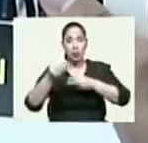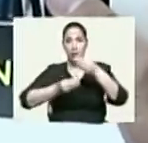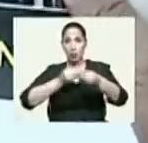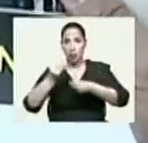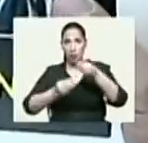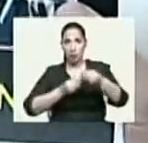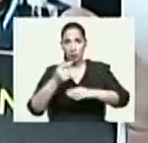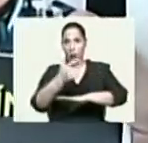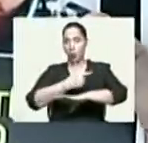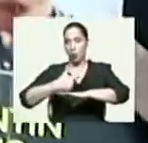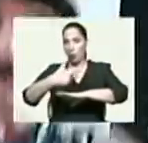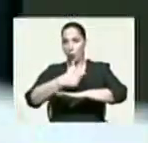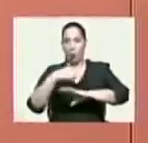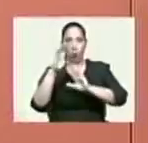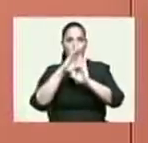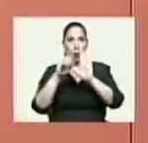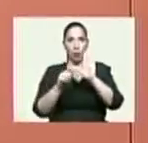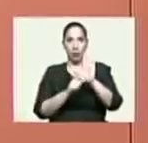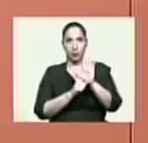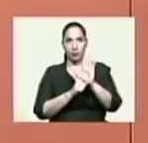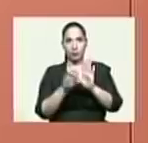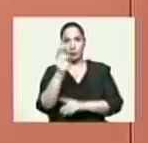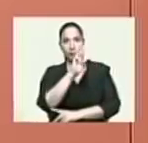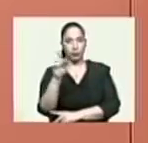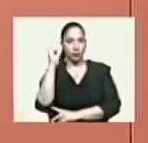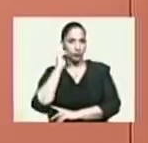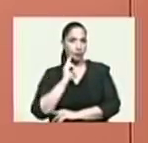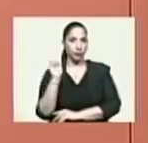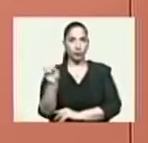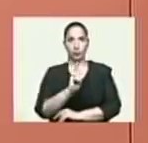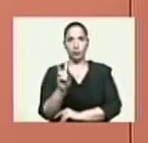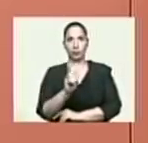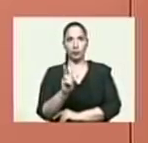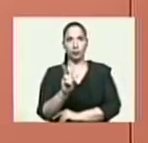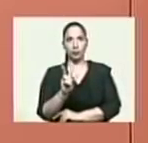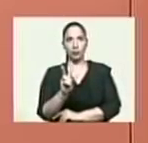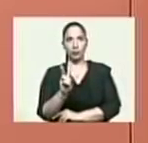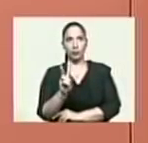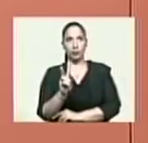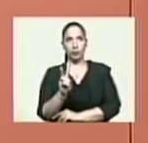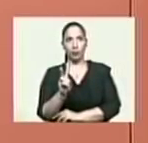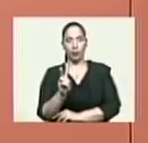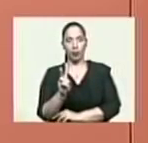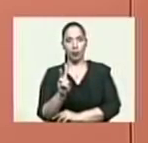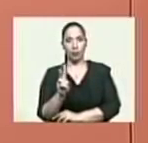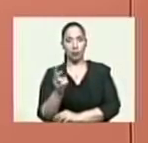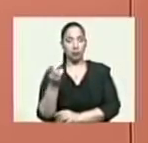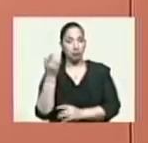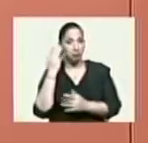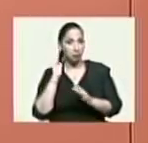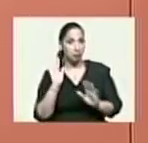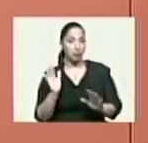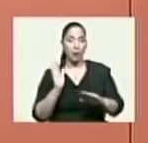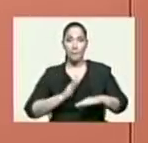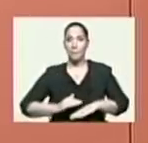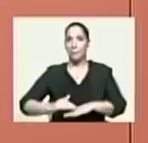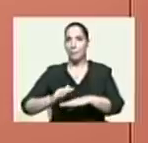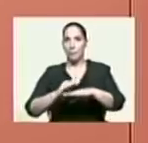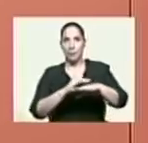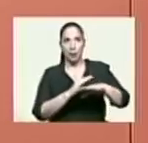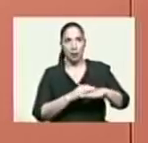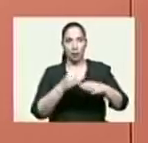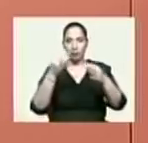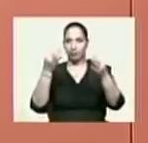el gobierno constitucional de la República Bolivariana de Venezuela? Pues porque estaba ocurriendo exactamente